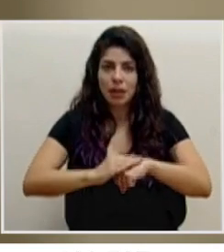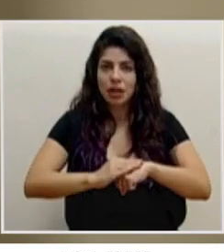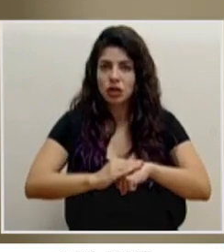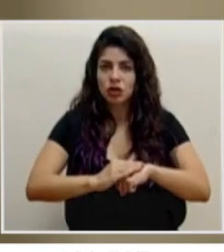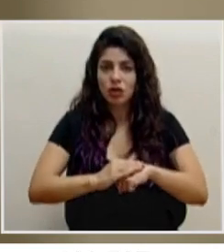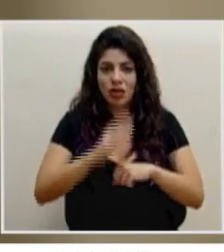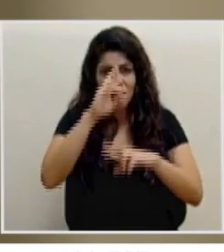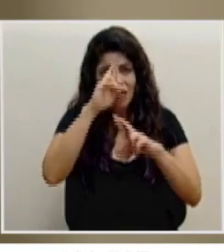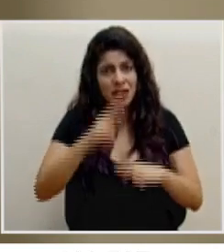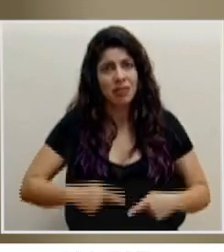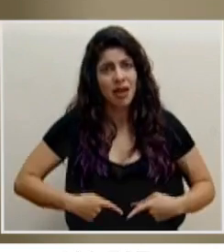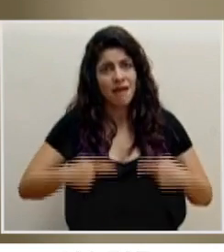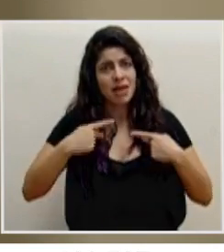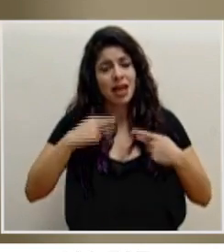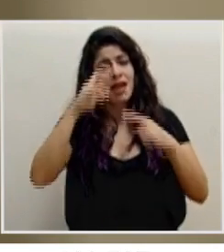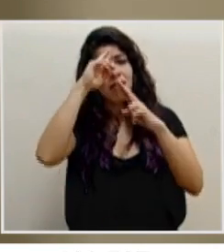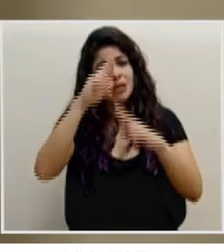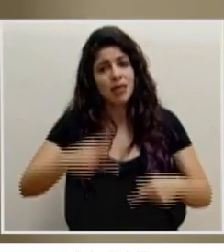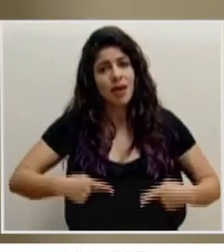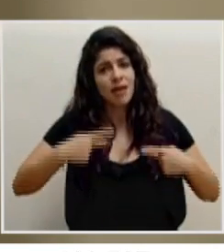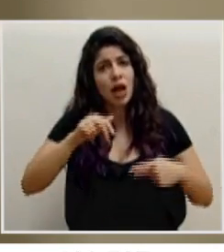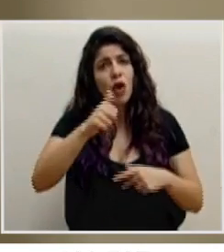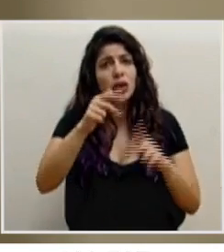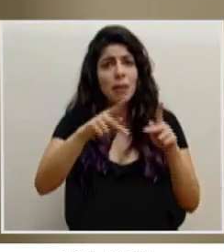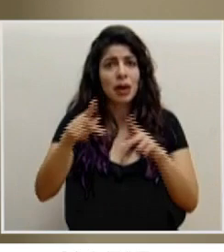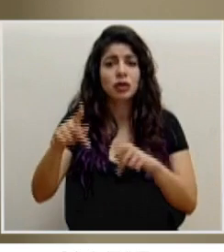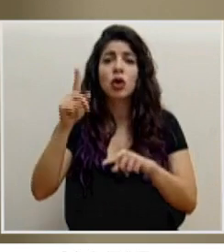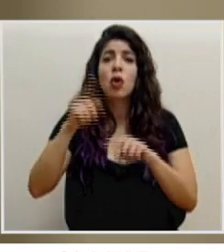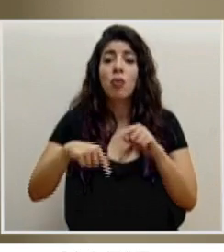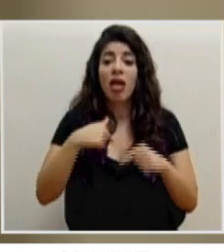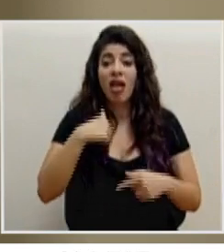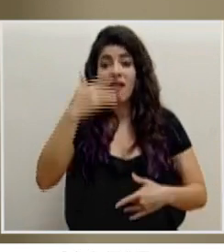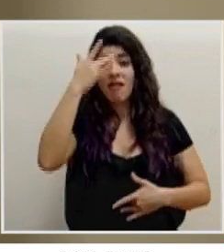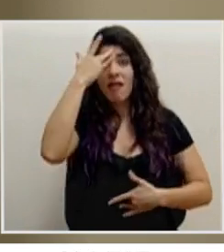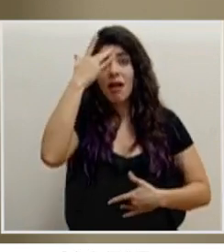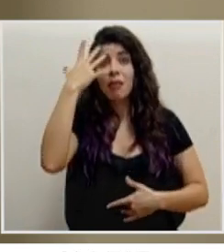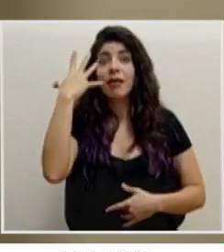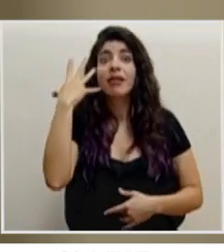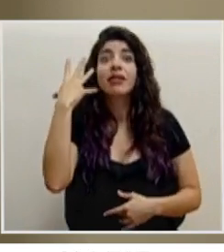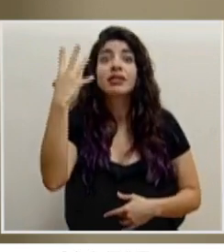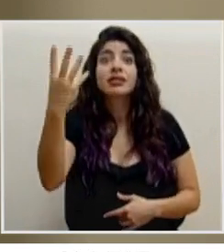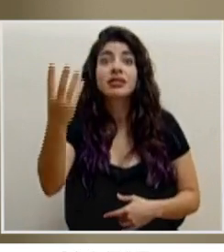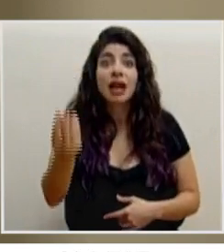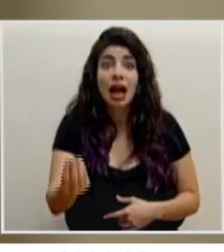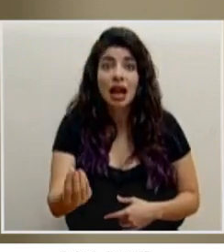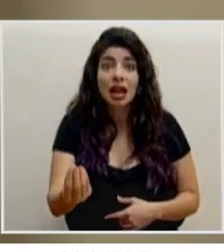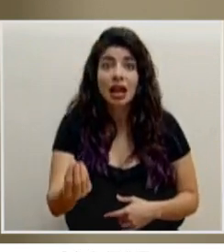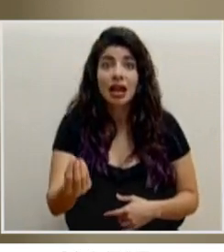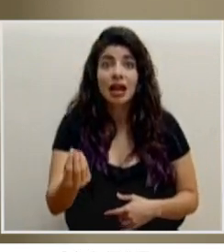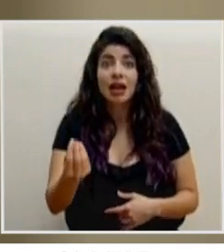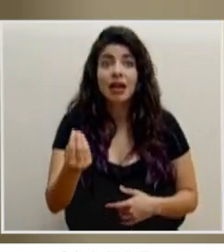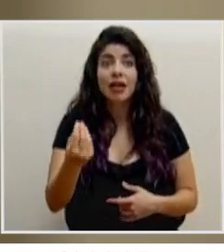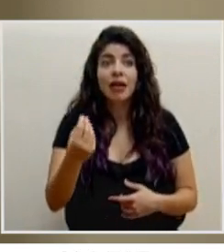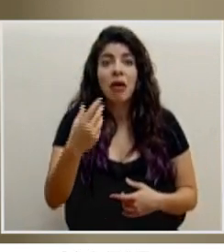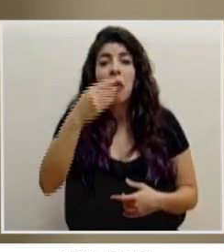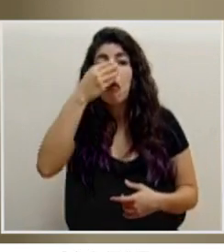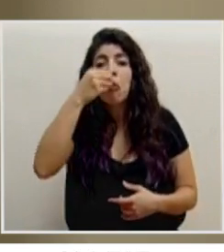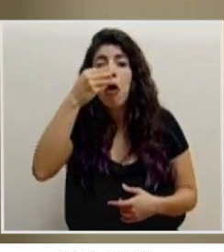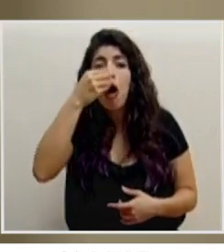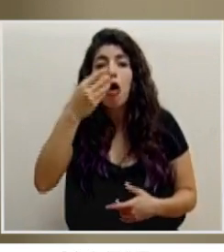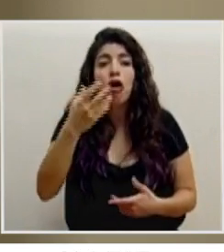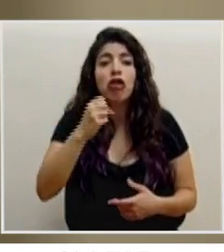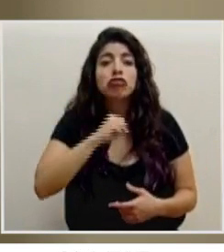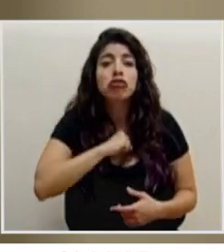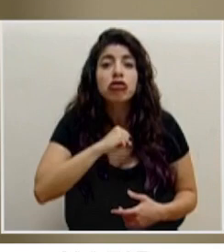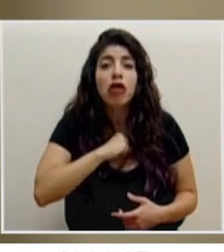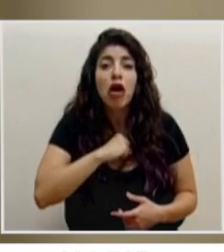respetar nuestra vida y la de los demás, de salir enfermo de la casa con moquitos o con